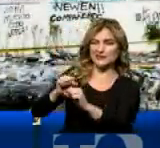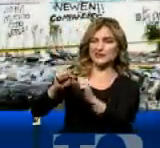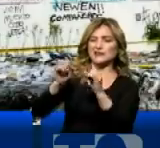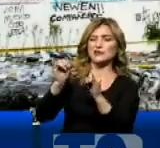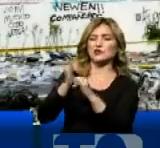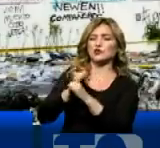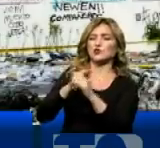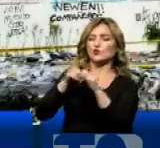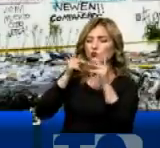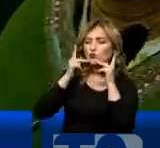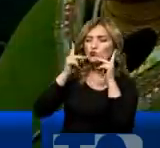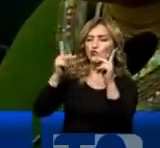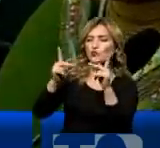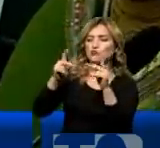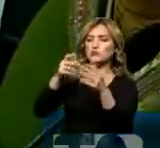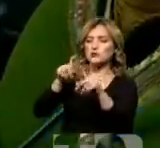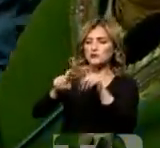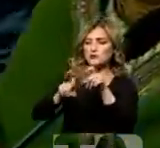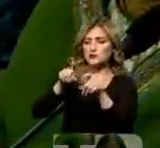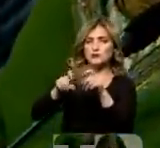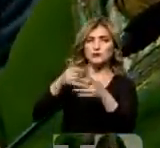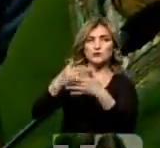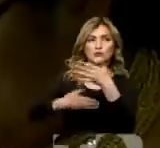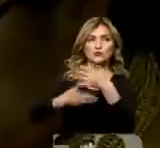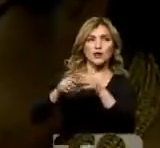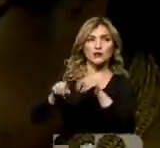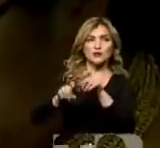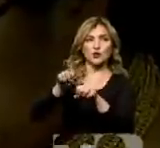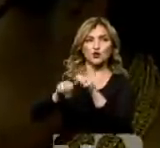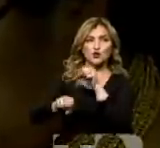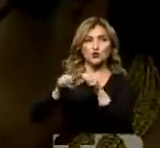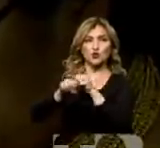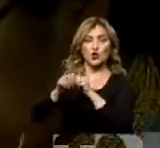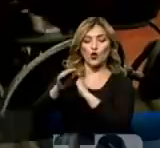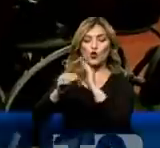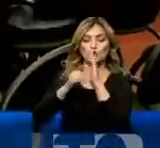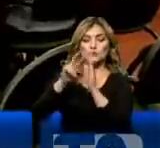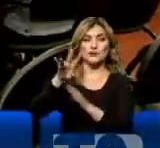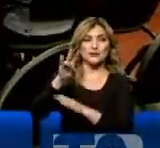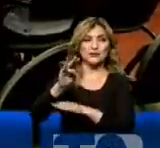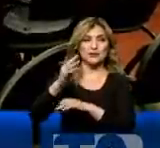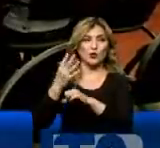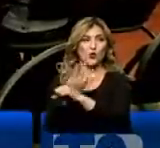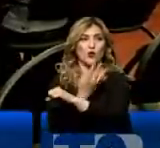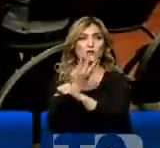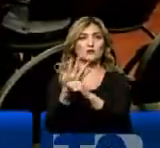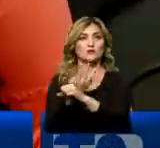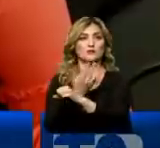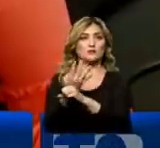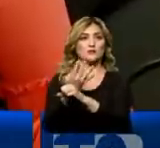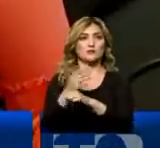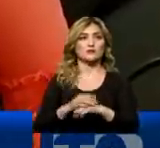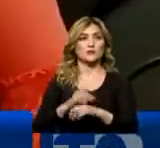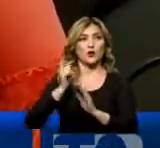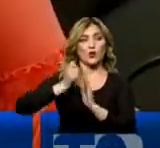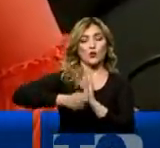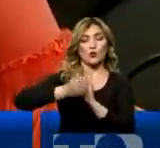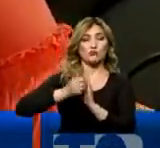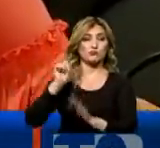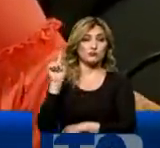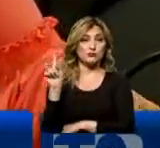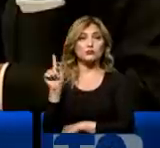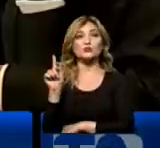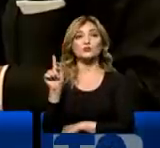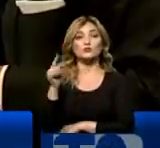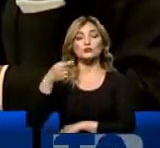y destrucción de registros en contra de 27 procesados. Luego de 4 horas de una diligencia reservada, la jueza Ana Cristina